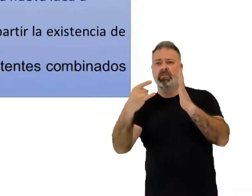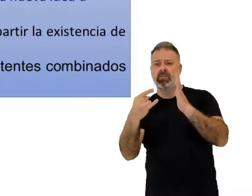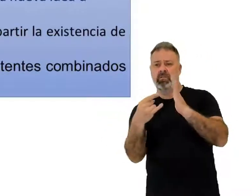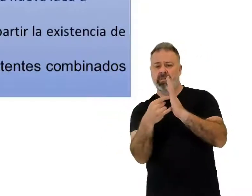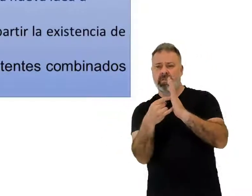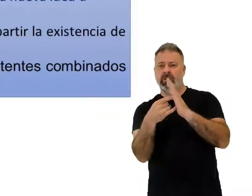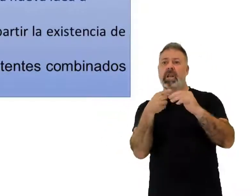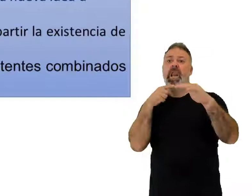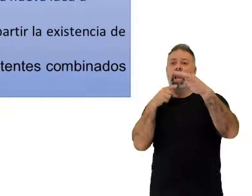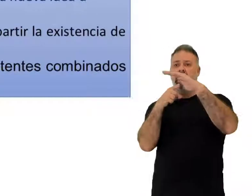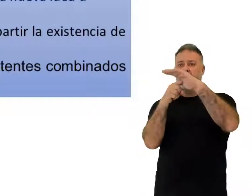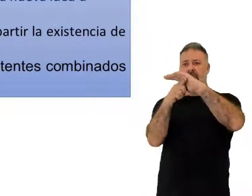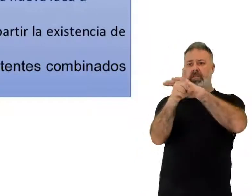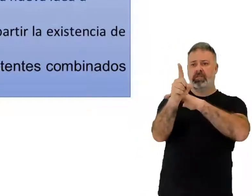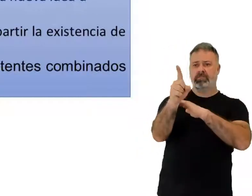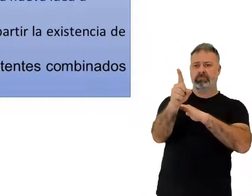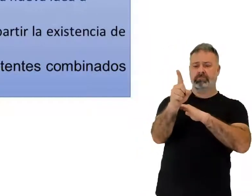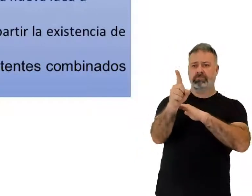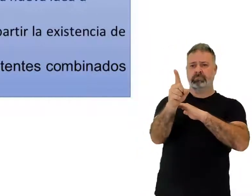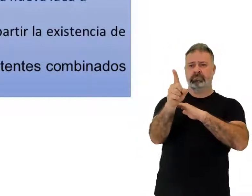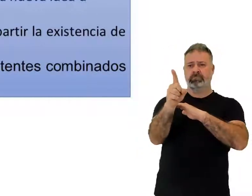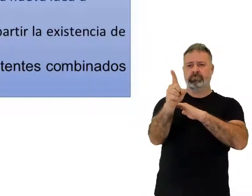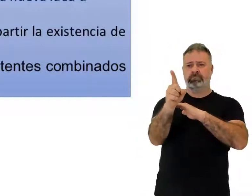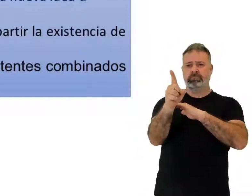La innovación